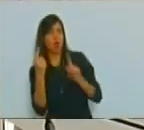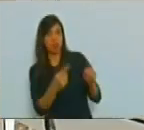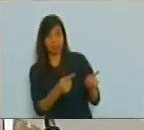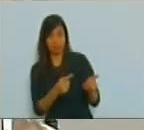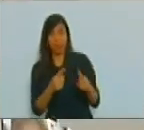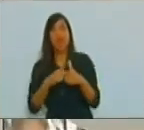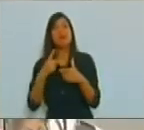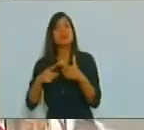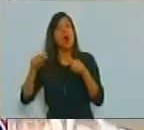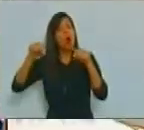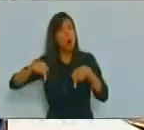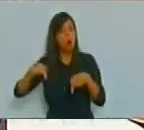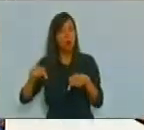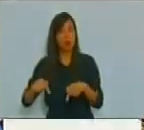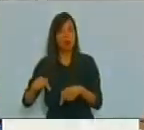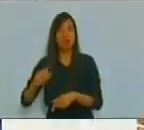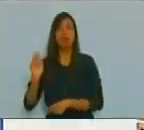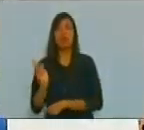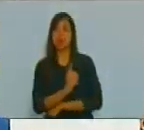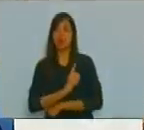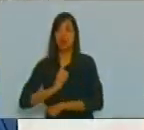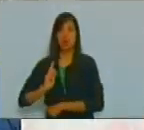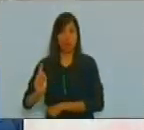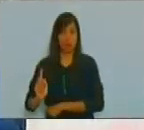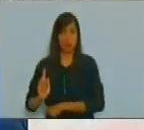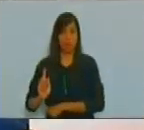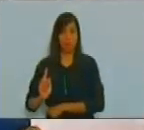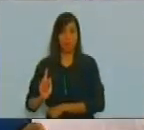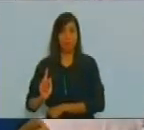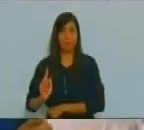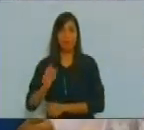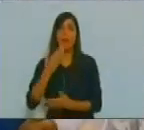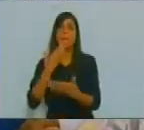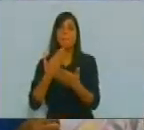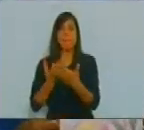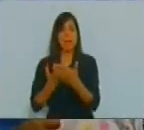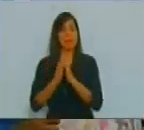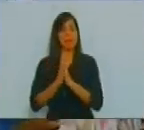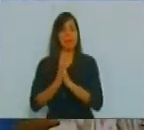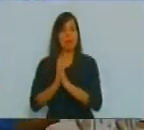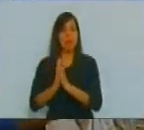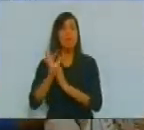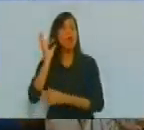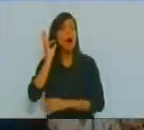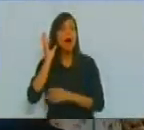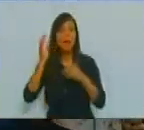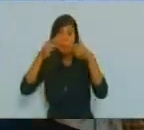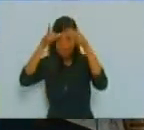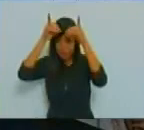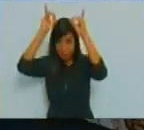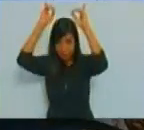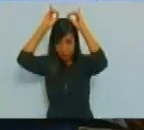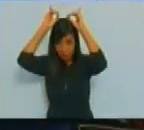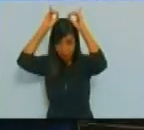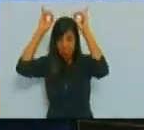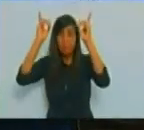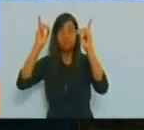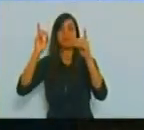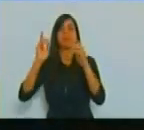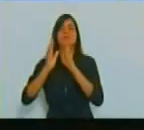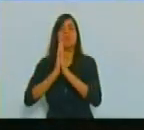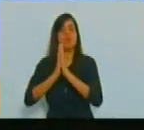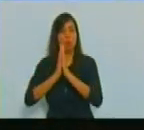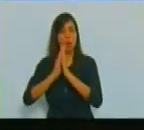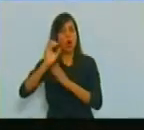que hoy nosotros queremos impedirle a la presidenta de la asamblea nacional constituyente que